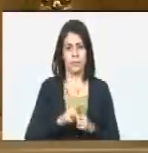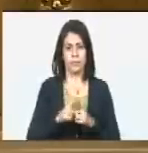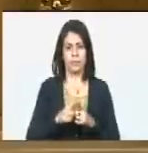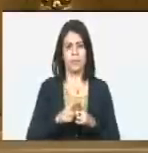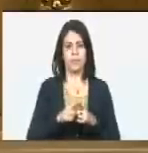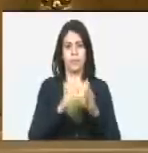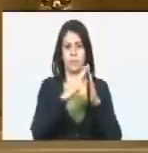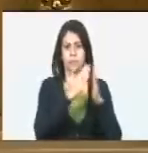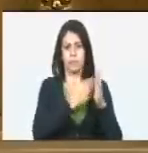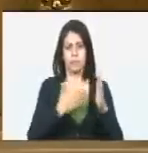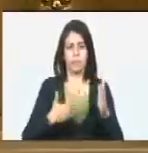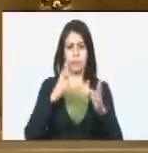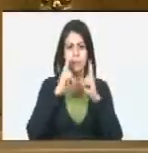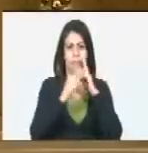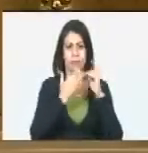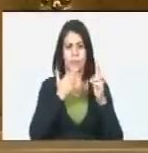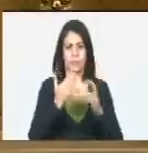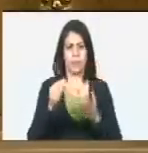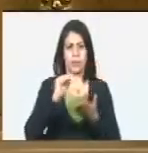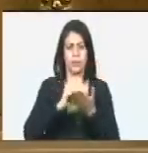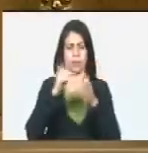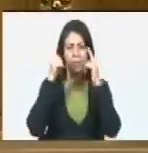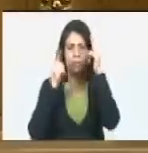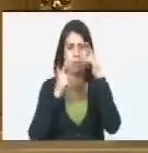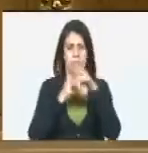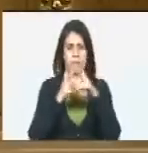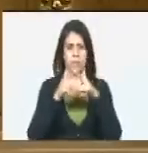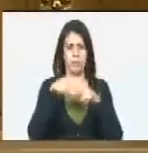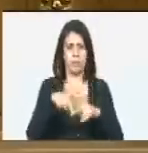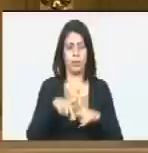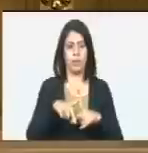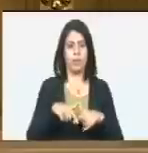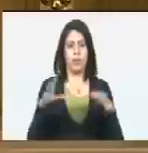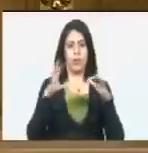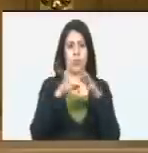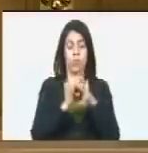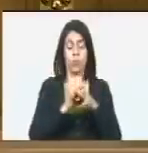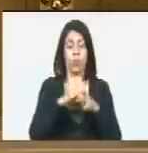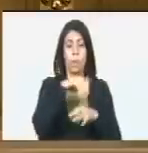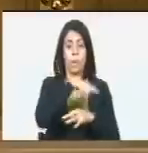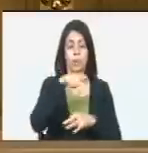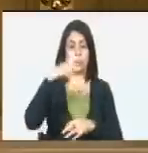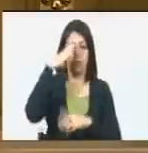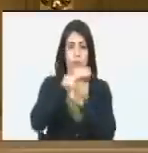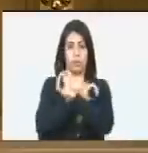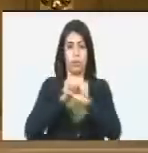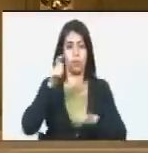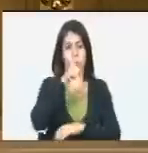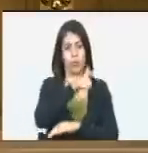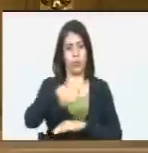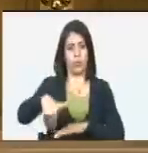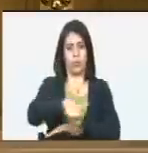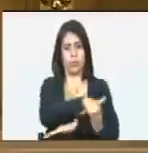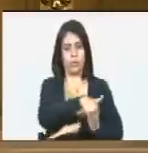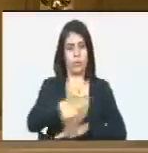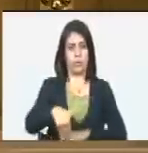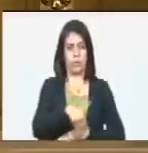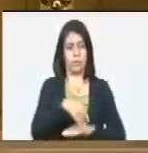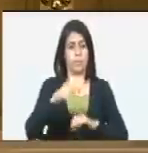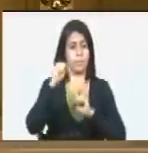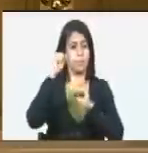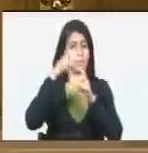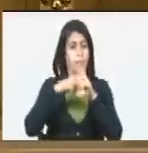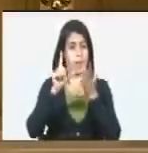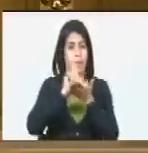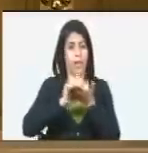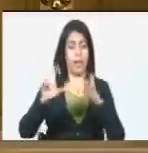el regreso del comandante Chávez. Y fue la Unión Cívico-Militar, ese pueblo en la calle, y los patriotas leales quienes rescataron